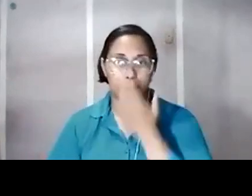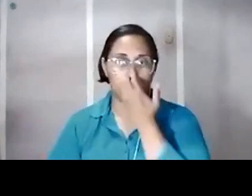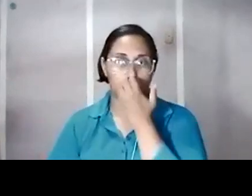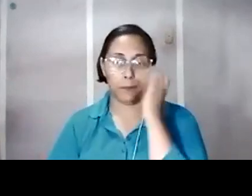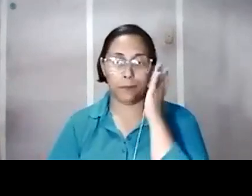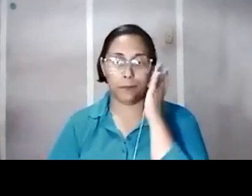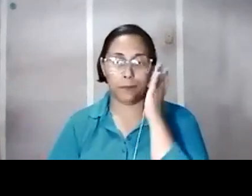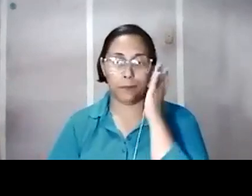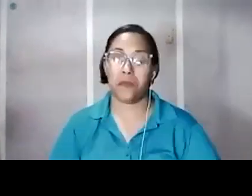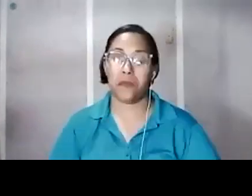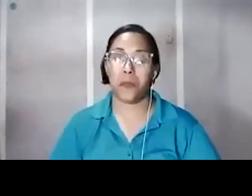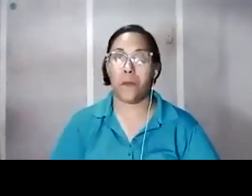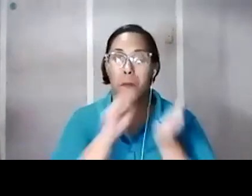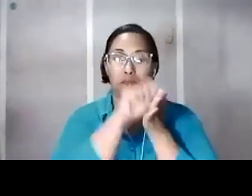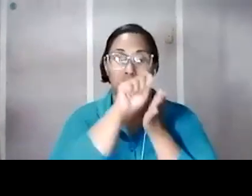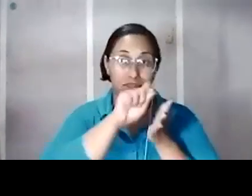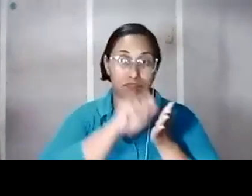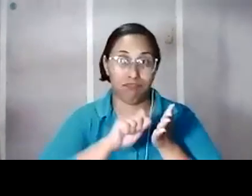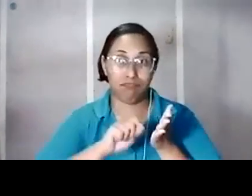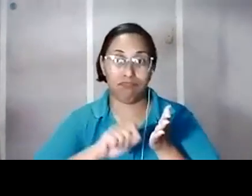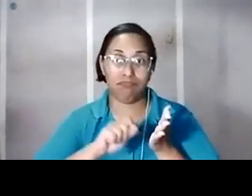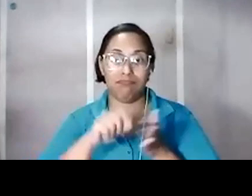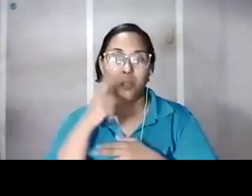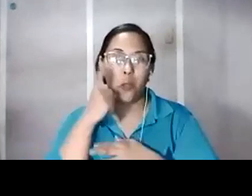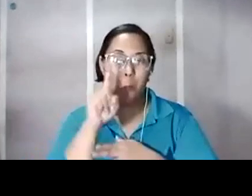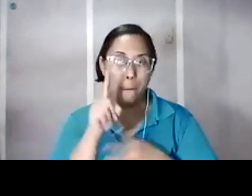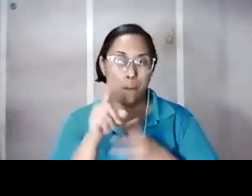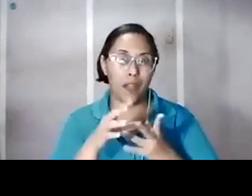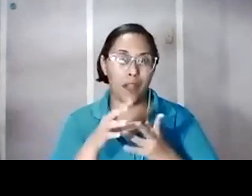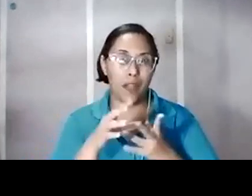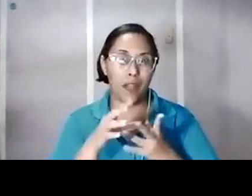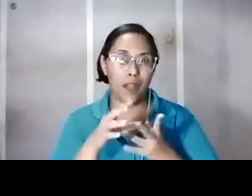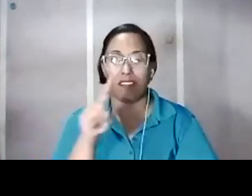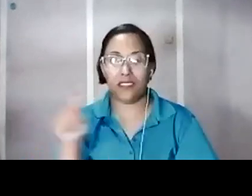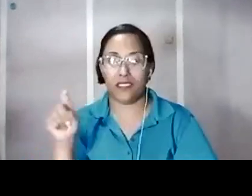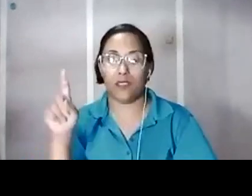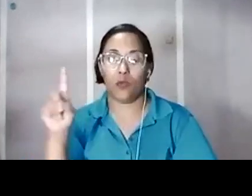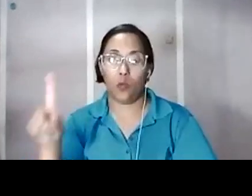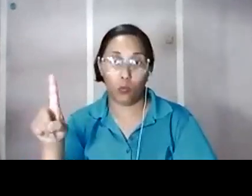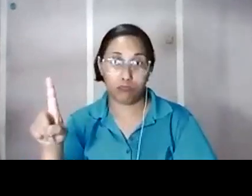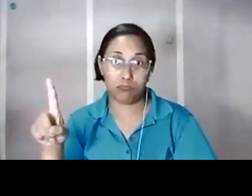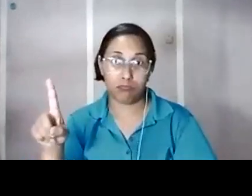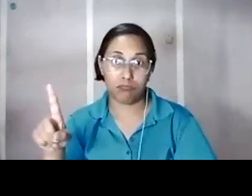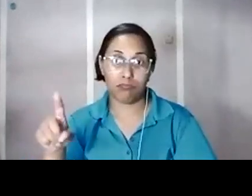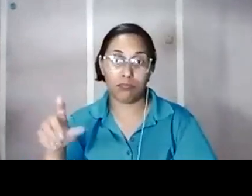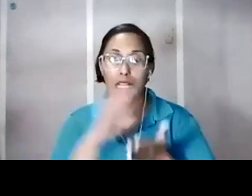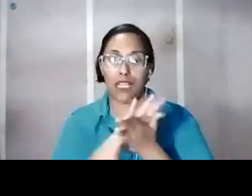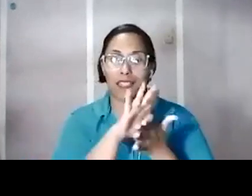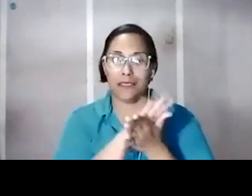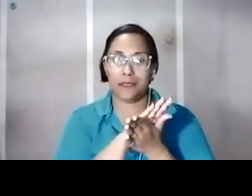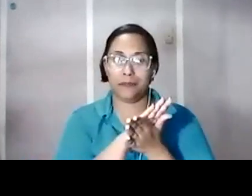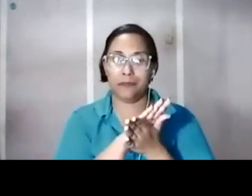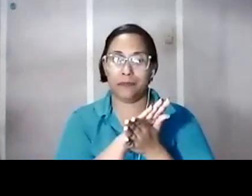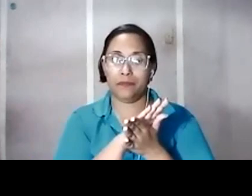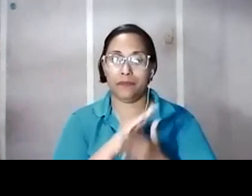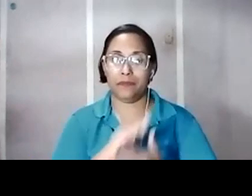un ensayo para el boletín 101 de la academia, que